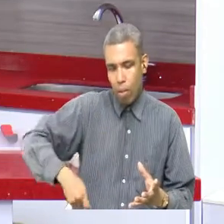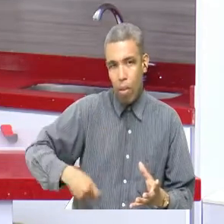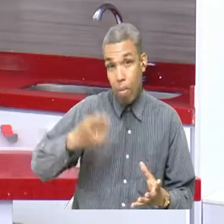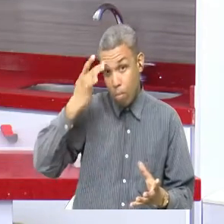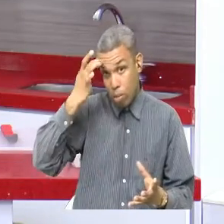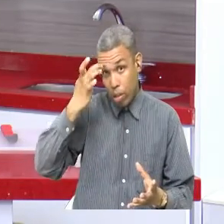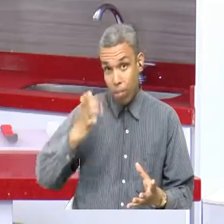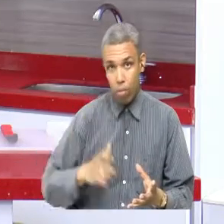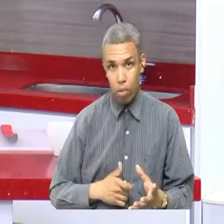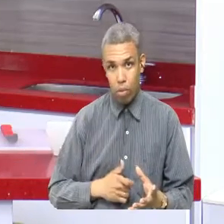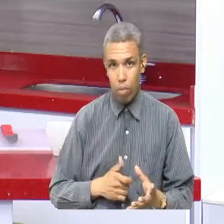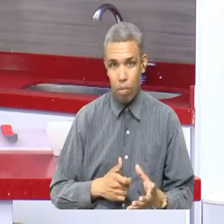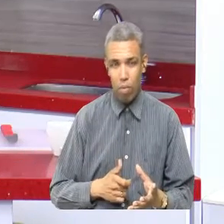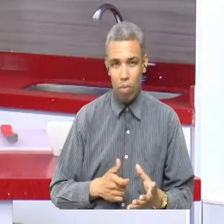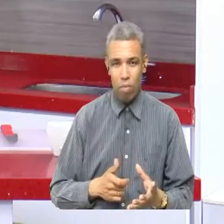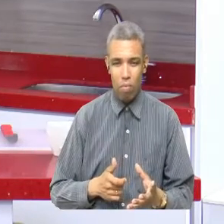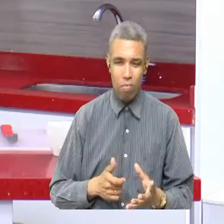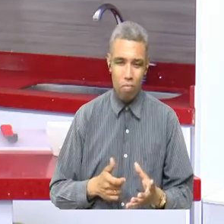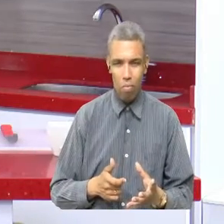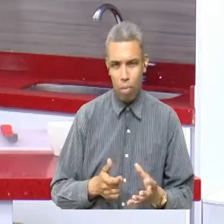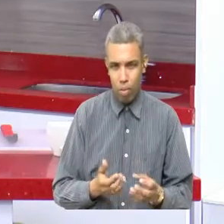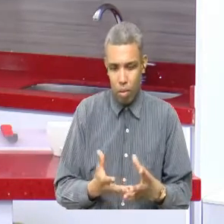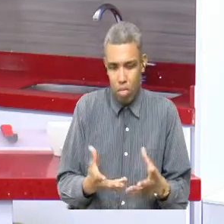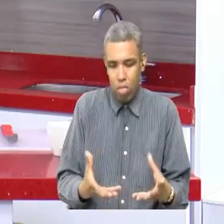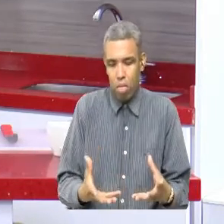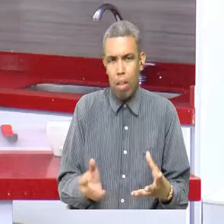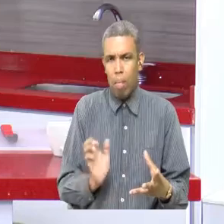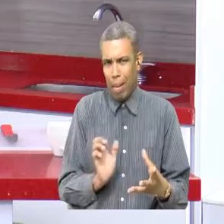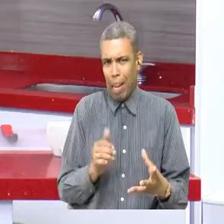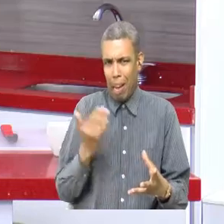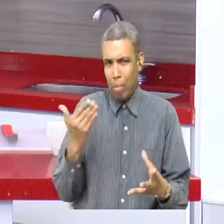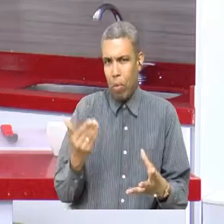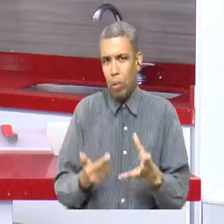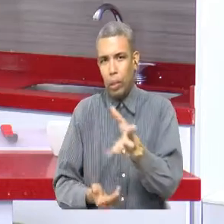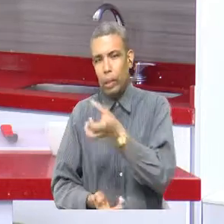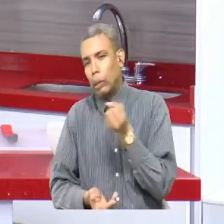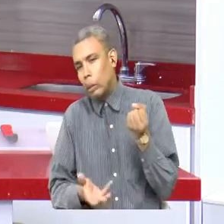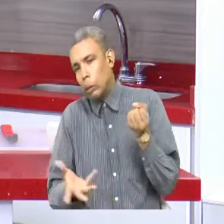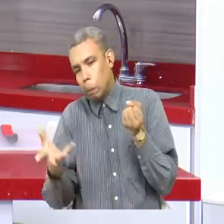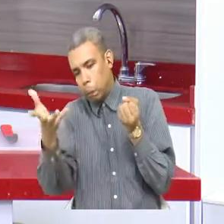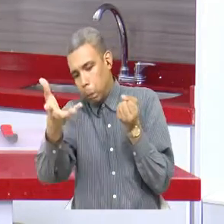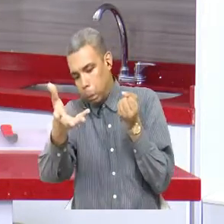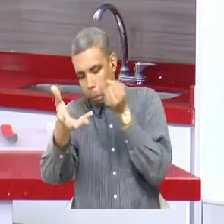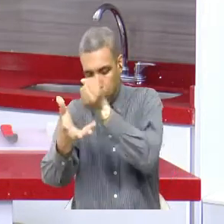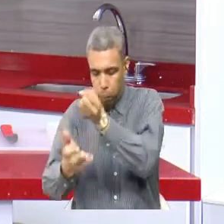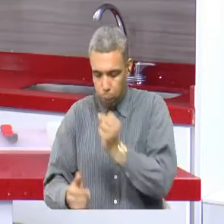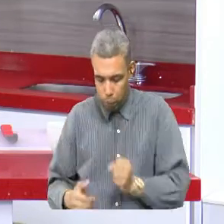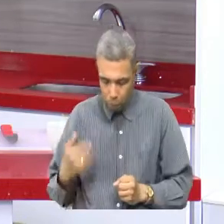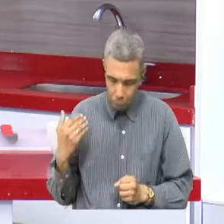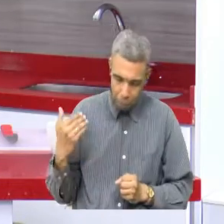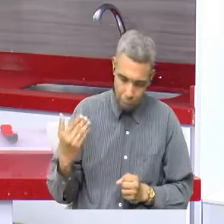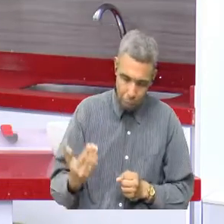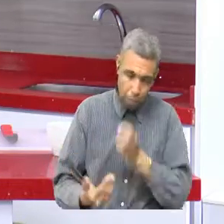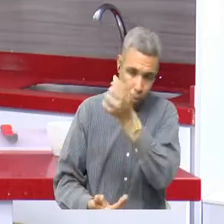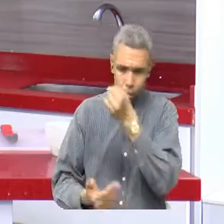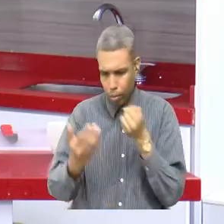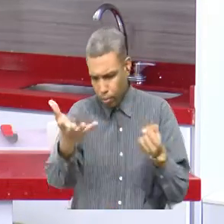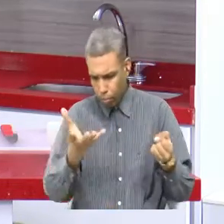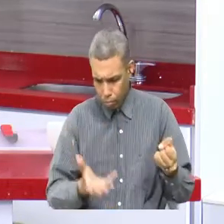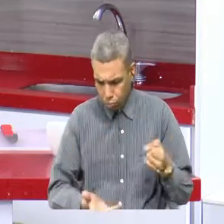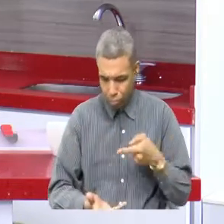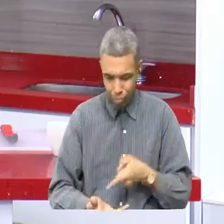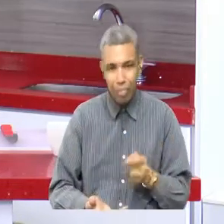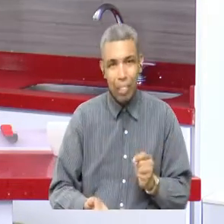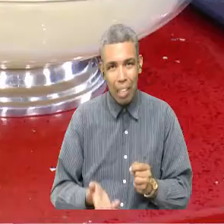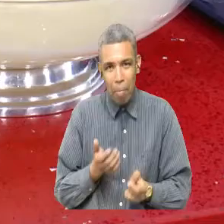por mucho 4 personas. Ya en el restaurante y y macro, pues lo hacemos con espátulas